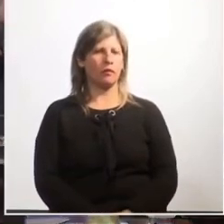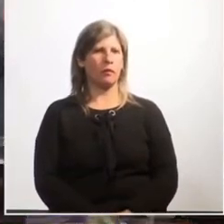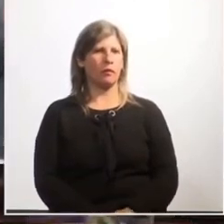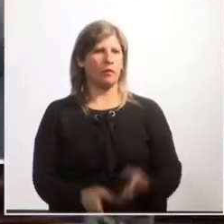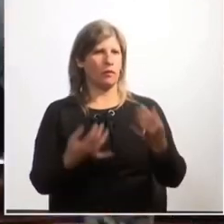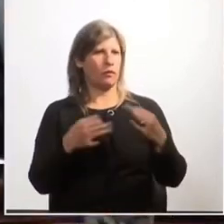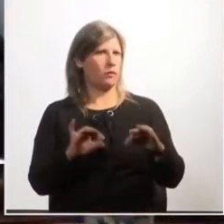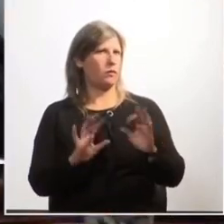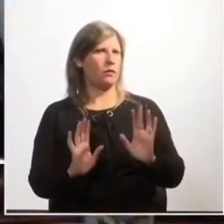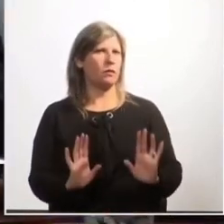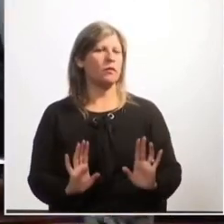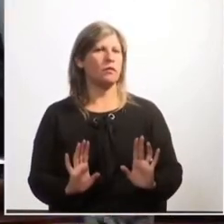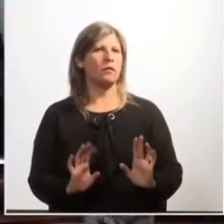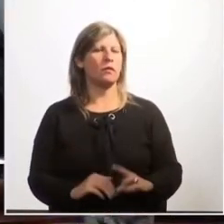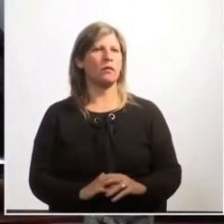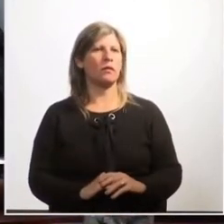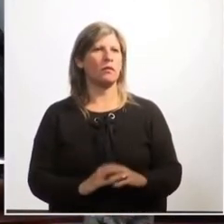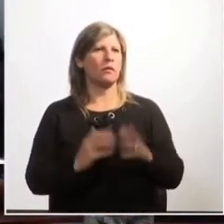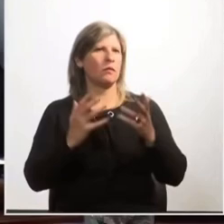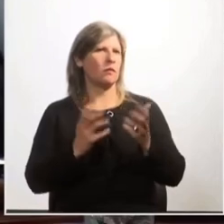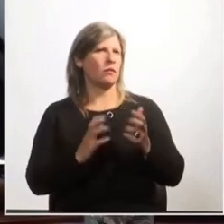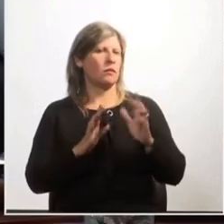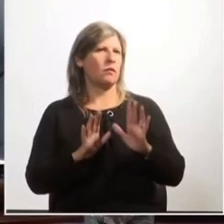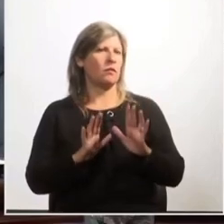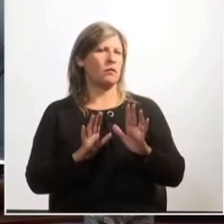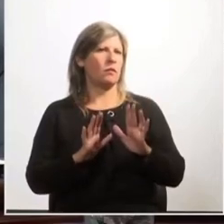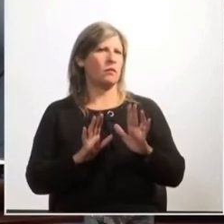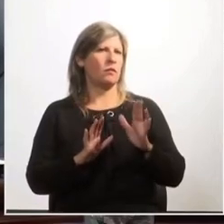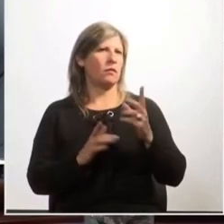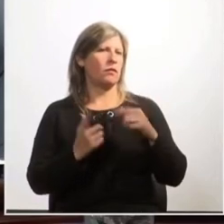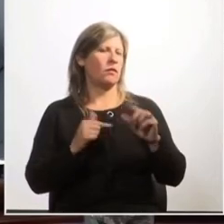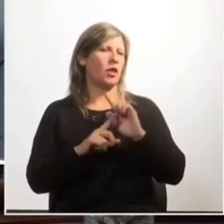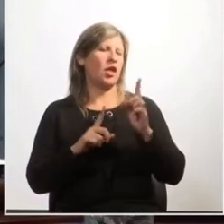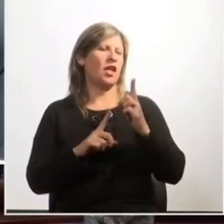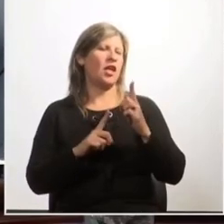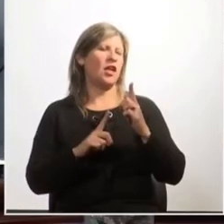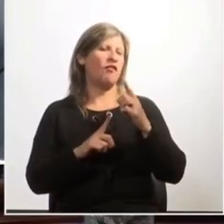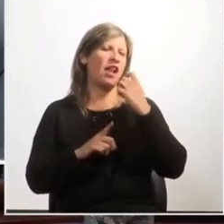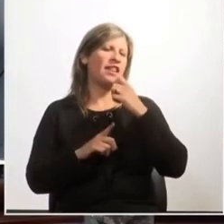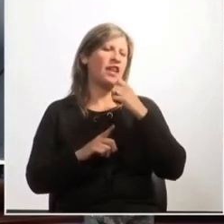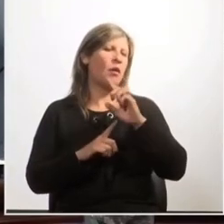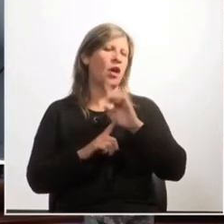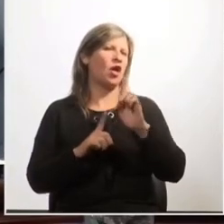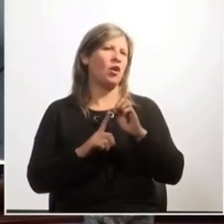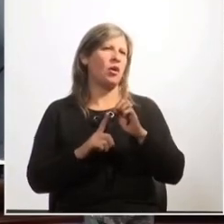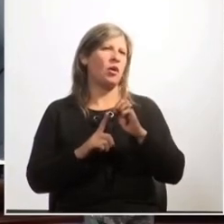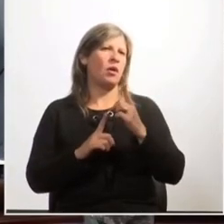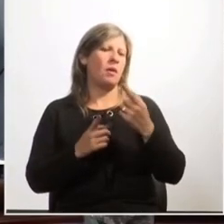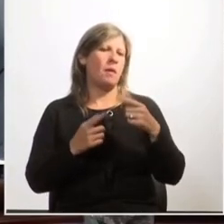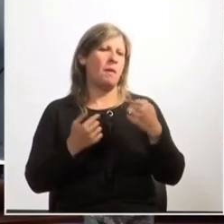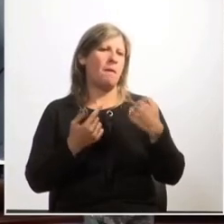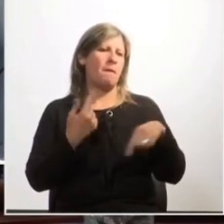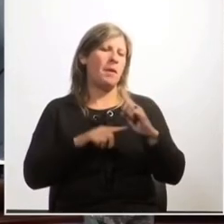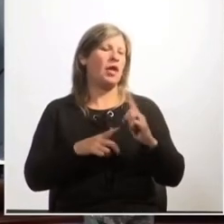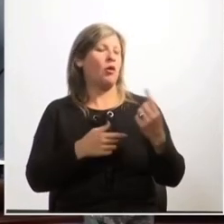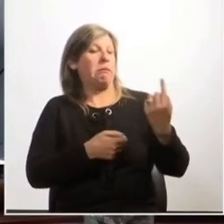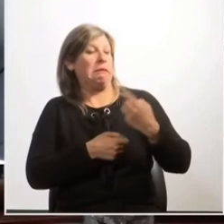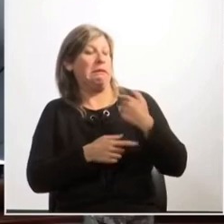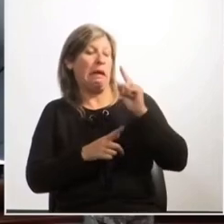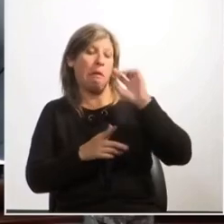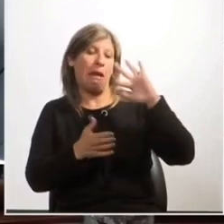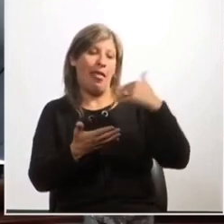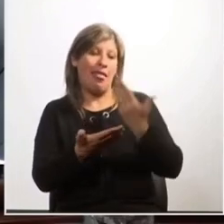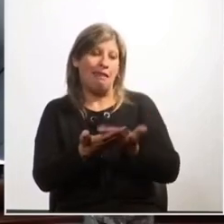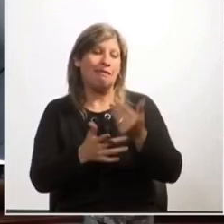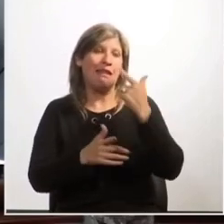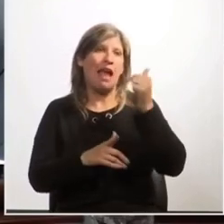Bien, quiero algo que no estaba en el libreto, pero que me obliga a plantear lo que se